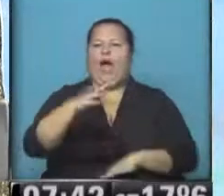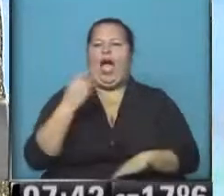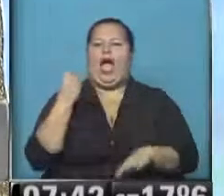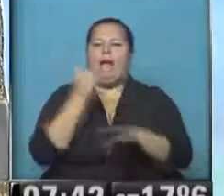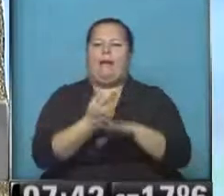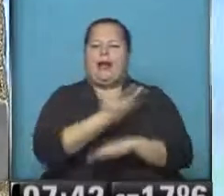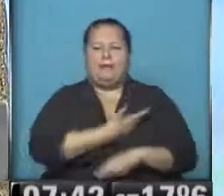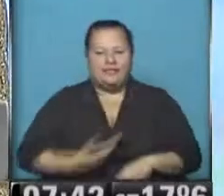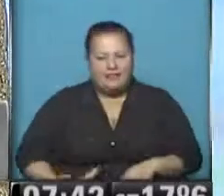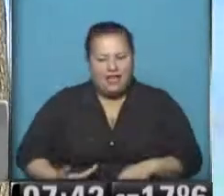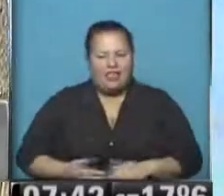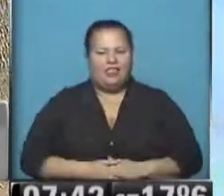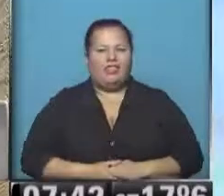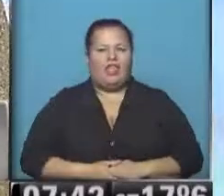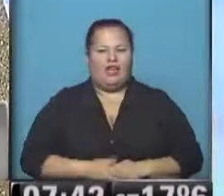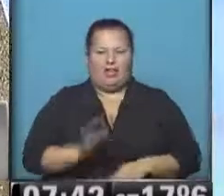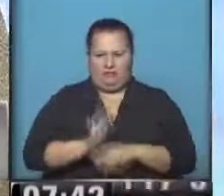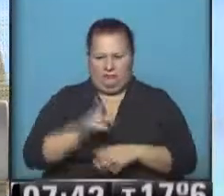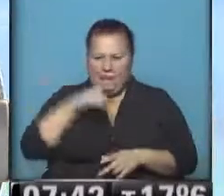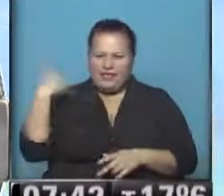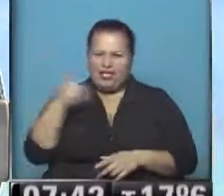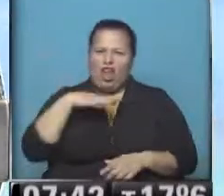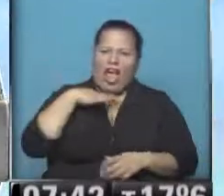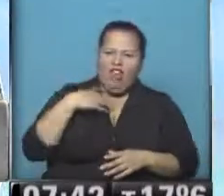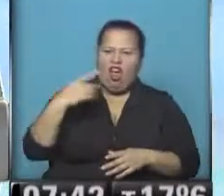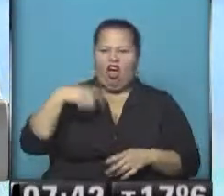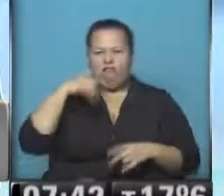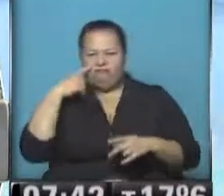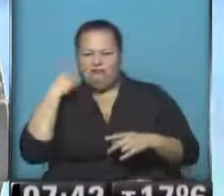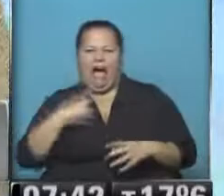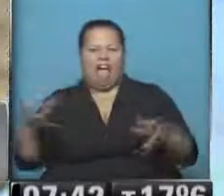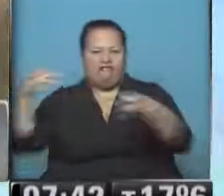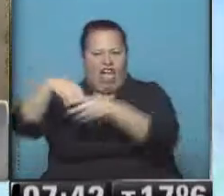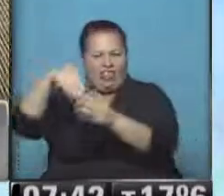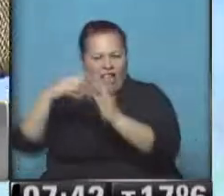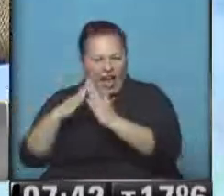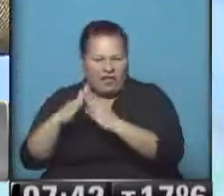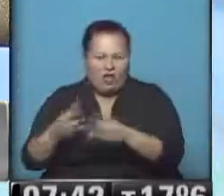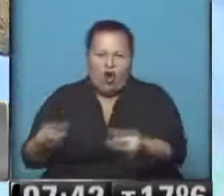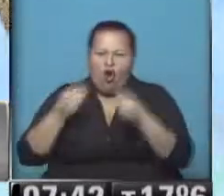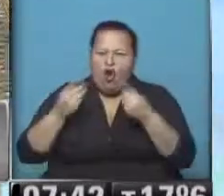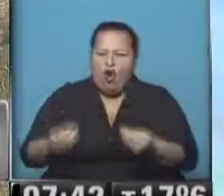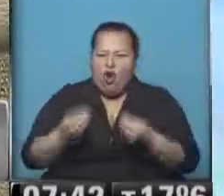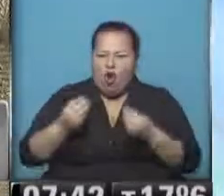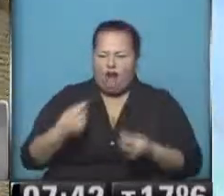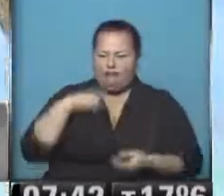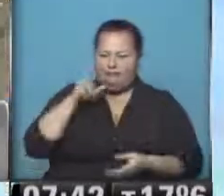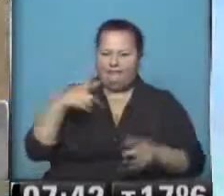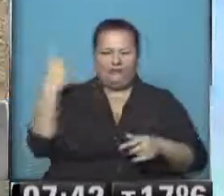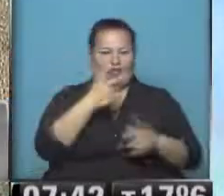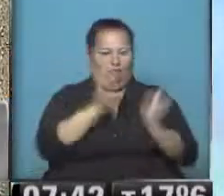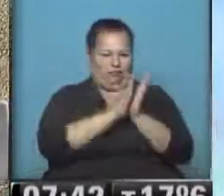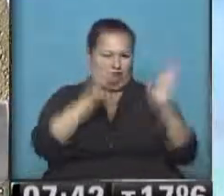a presidenta, casi un aguantadero, porque uno ve eso y dice, ¿cómo alguien?